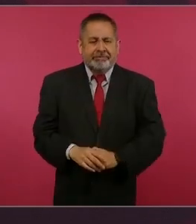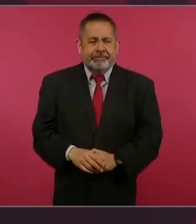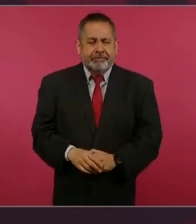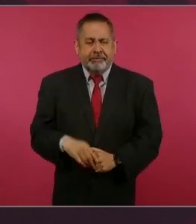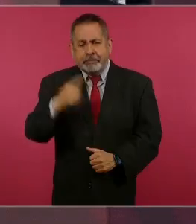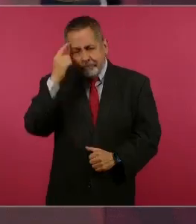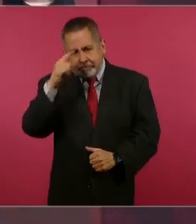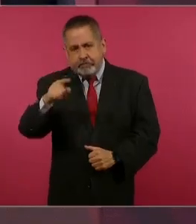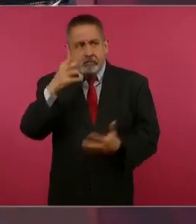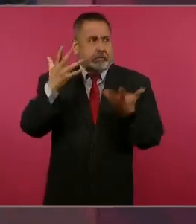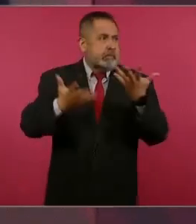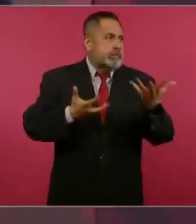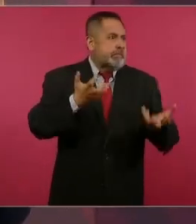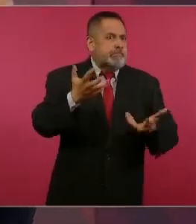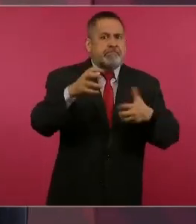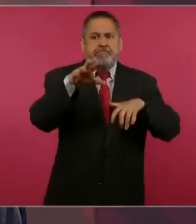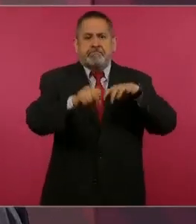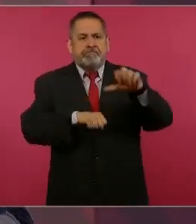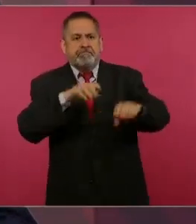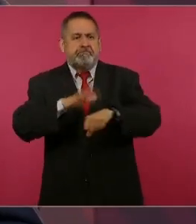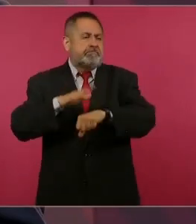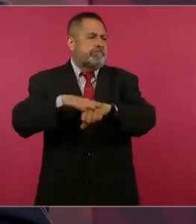¿Para qué se van a andar